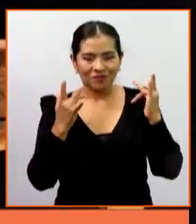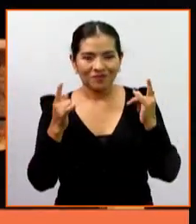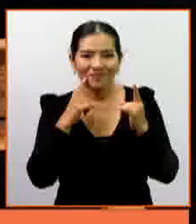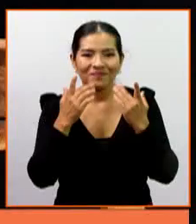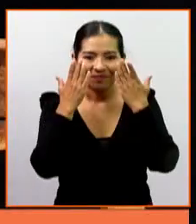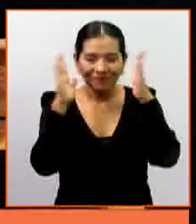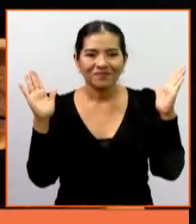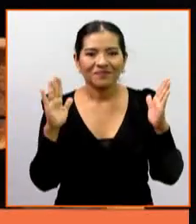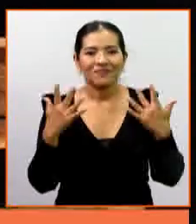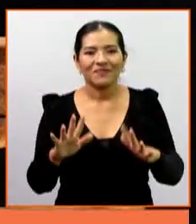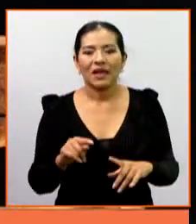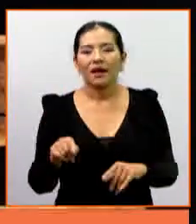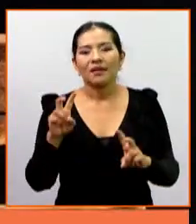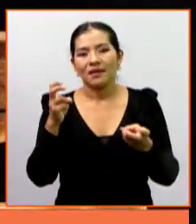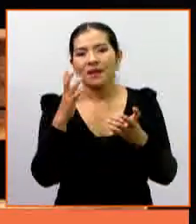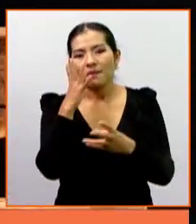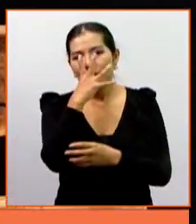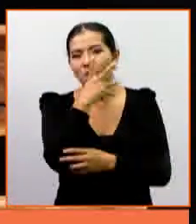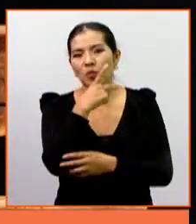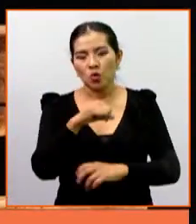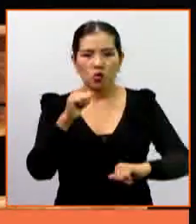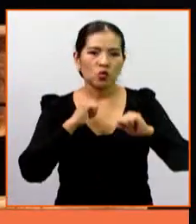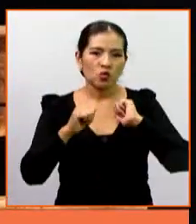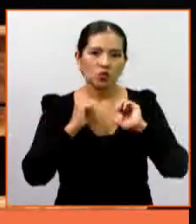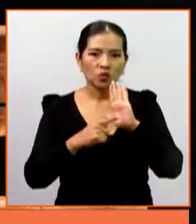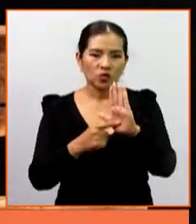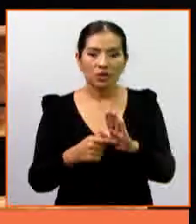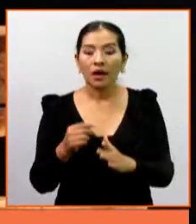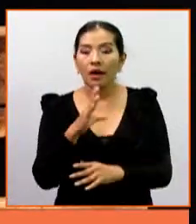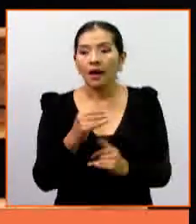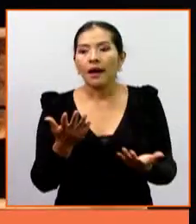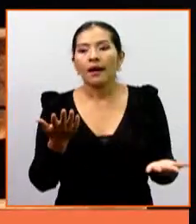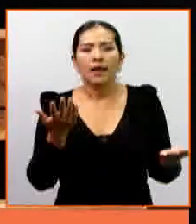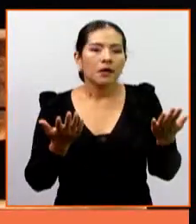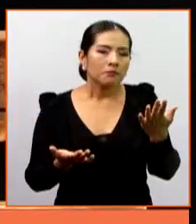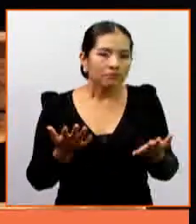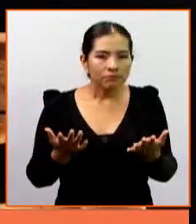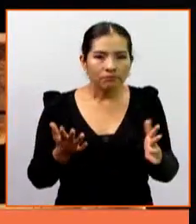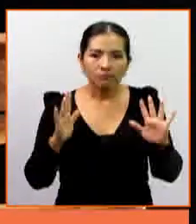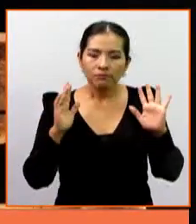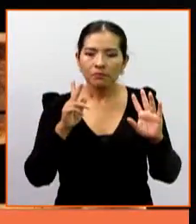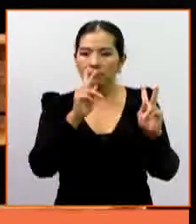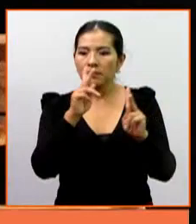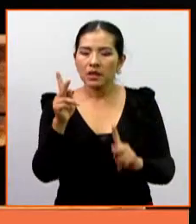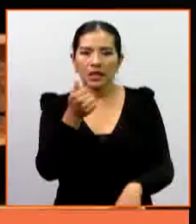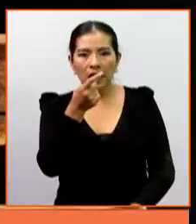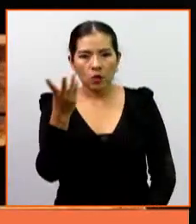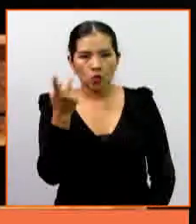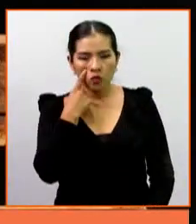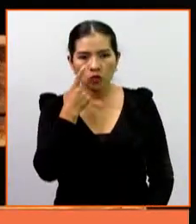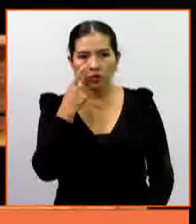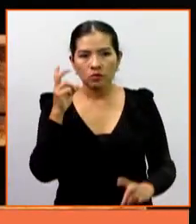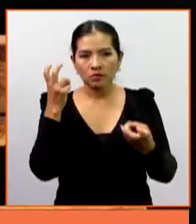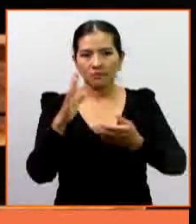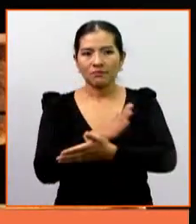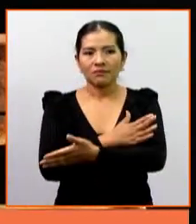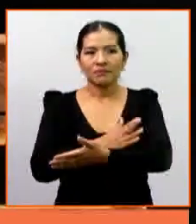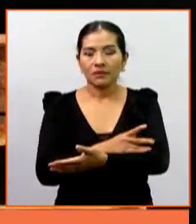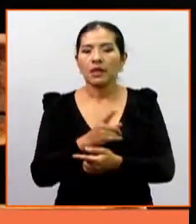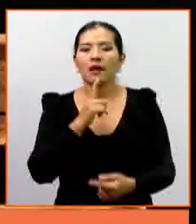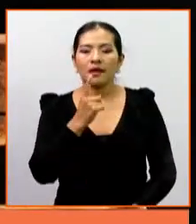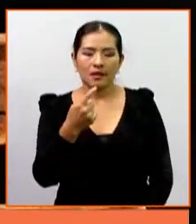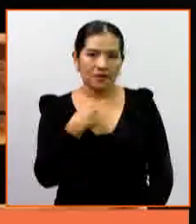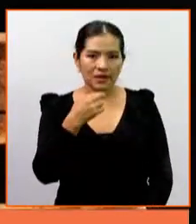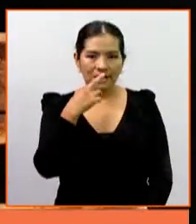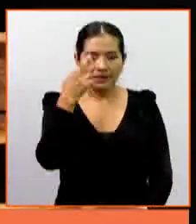algo muy bonito y es algo también que a veces puede causar, la gente que conoce música me va a dar la